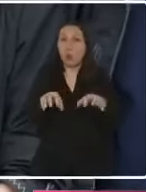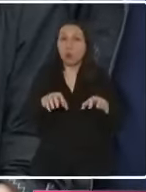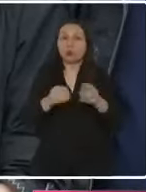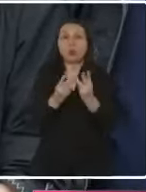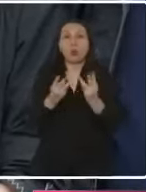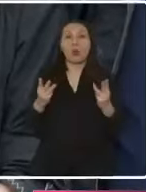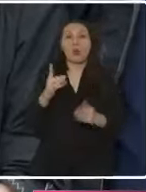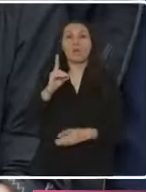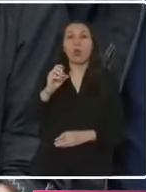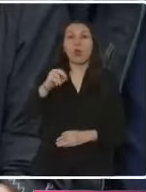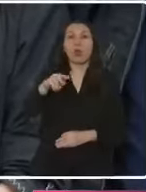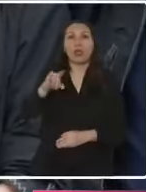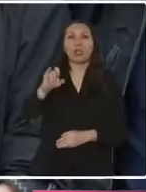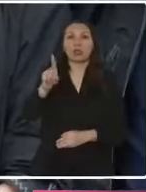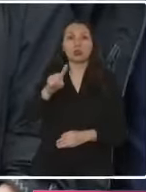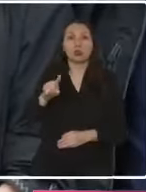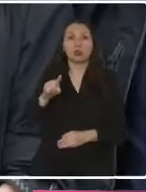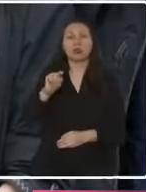web